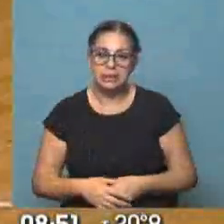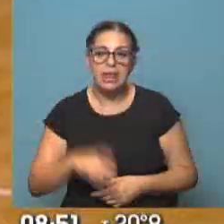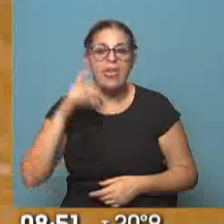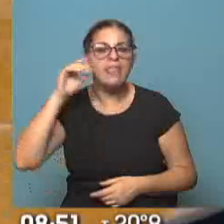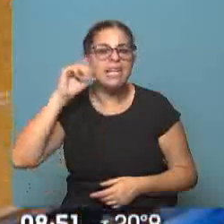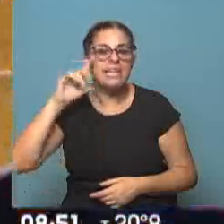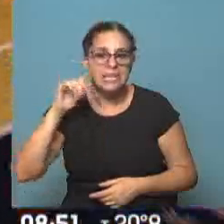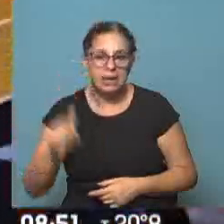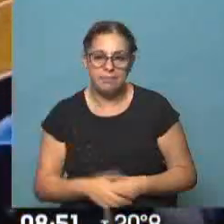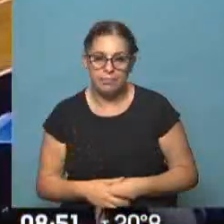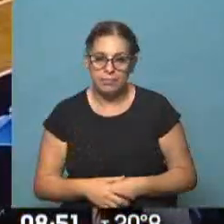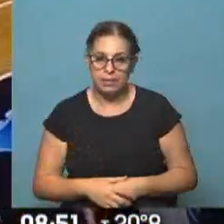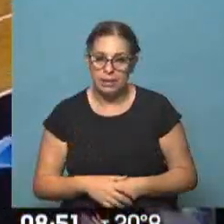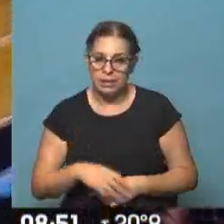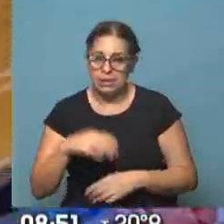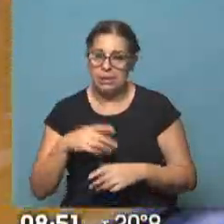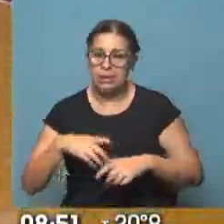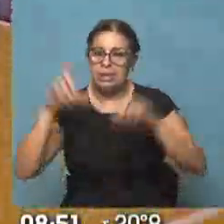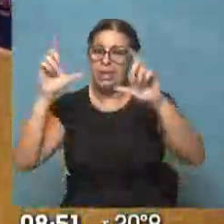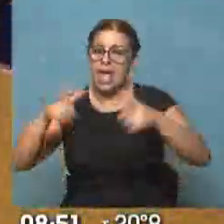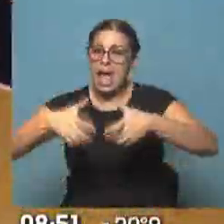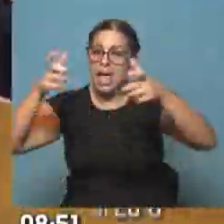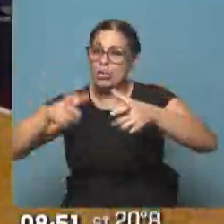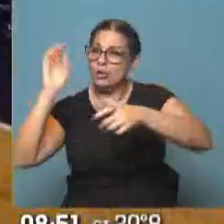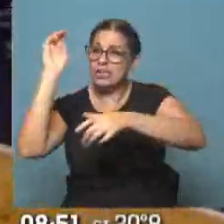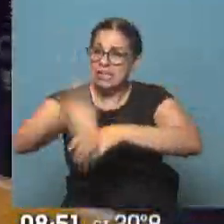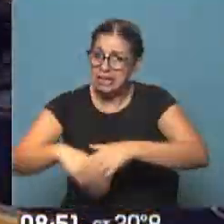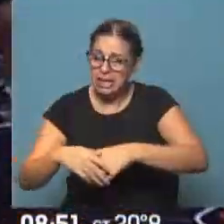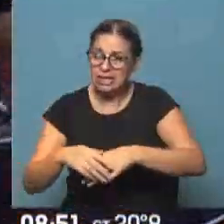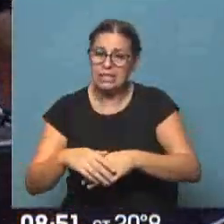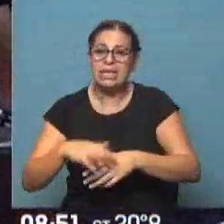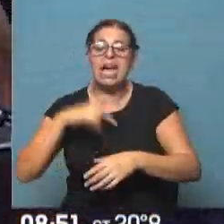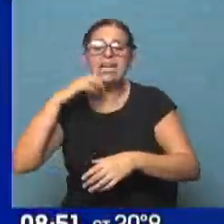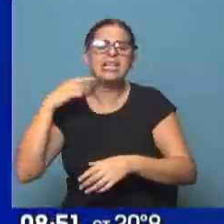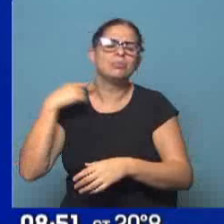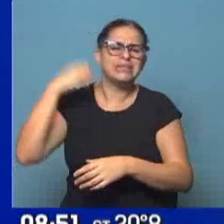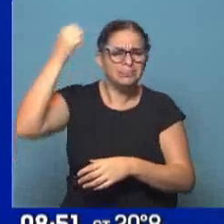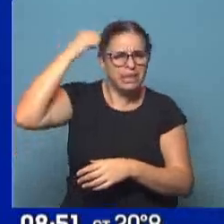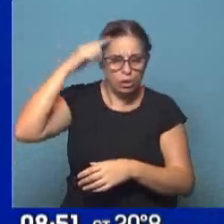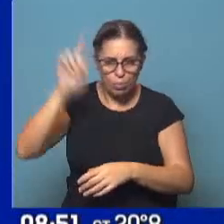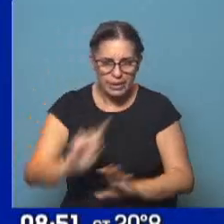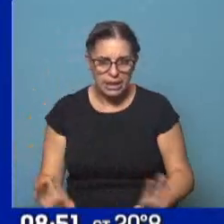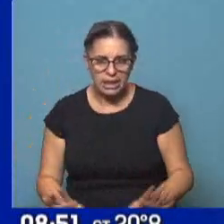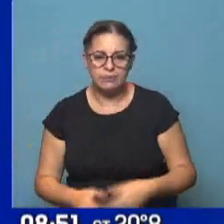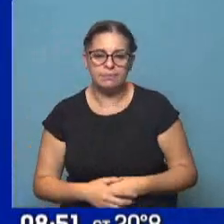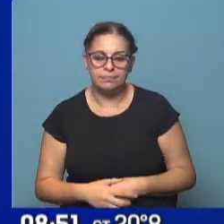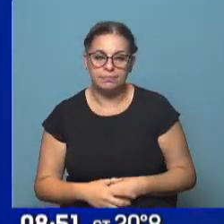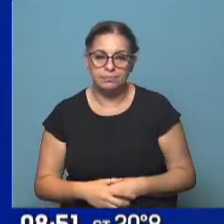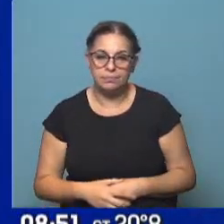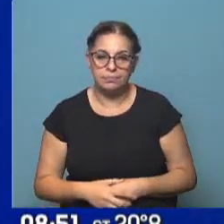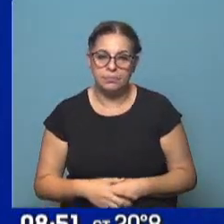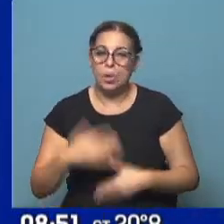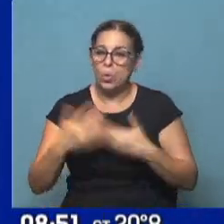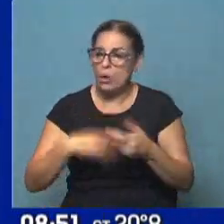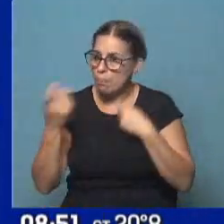Lía. Se cae la jirafa del aro, le pega a Alejandro Peralta, increíble. El